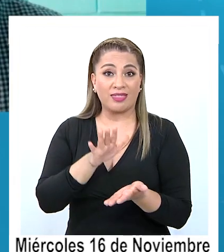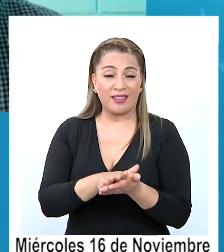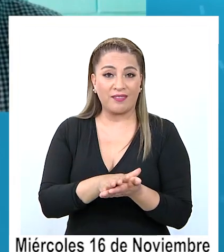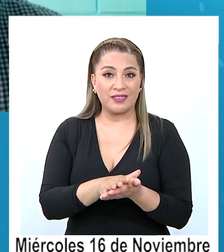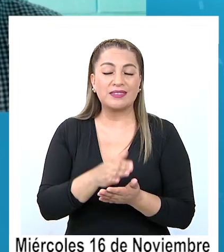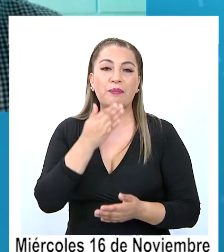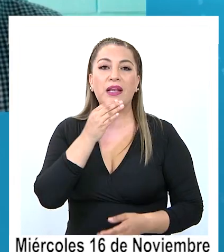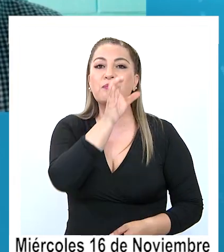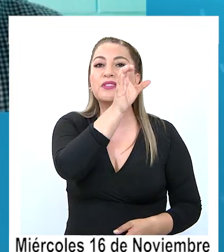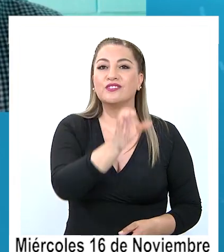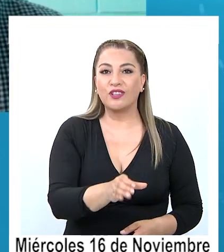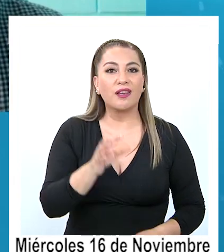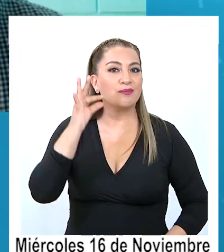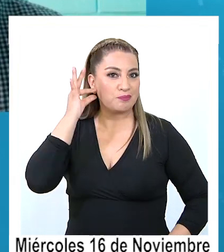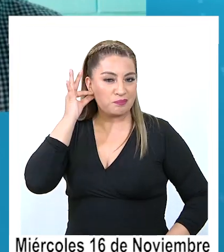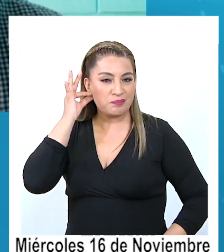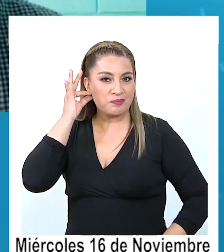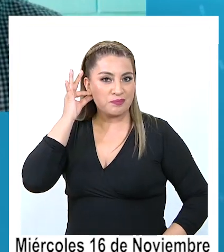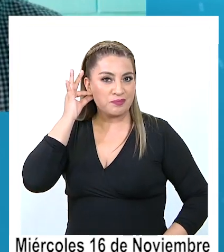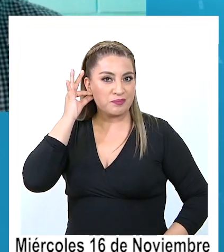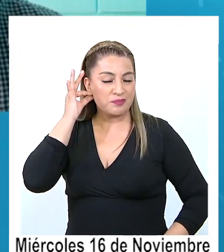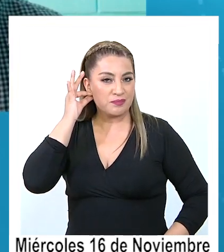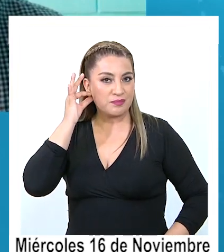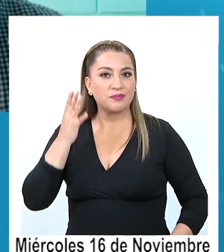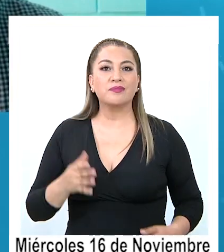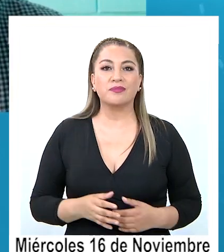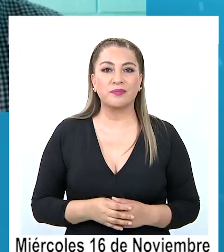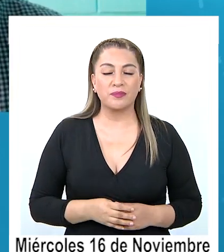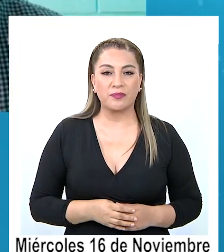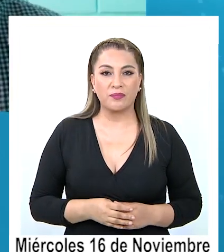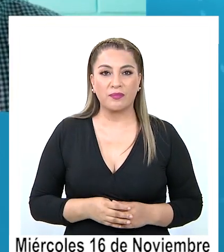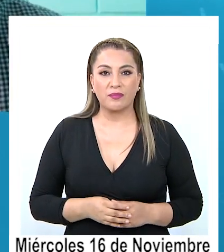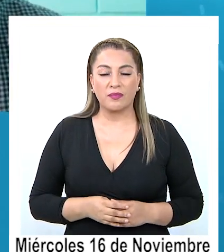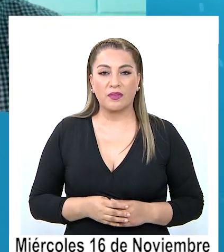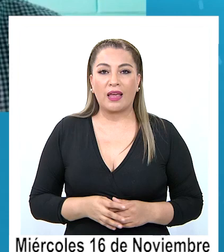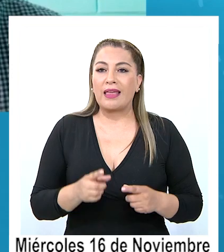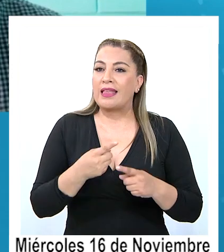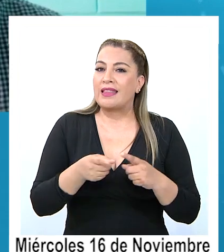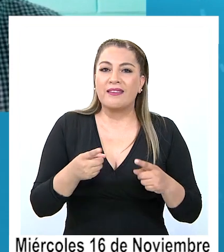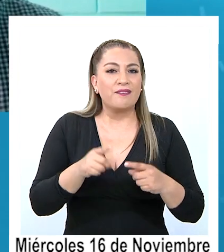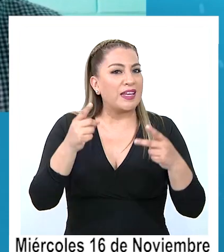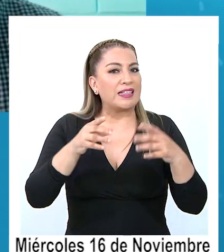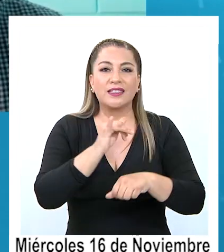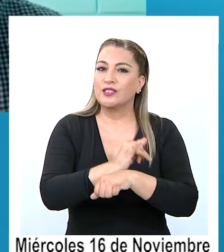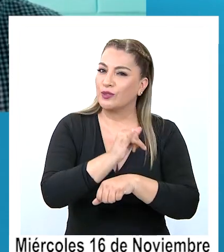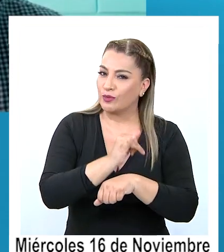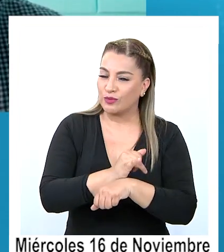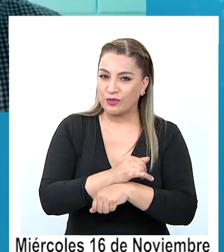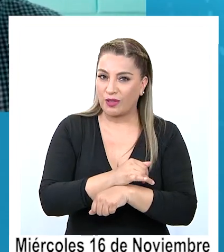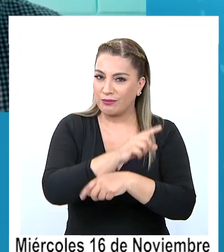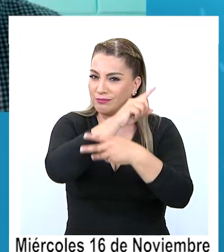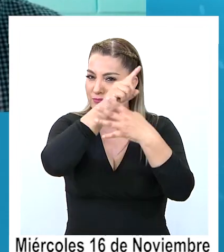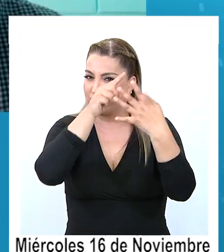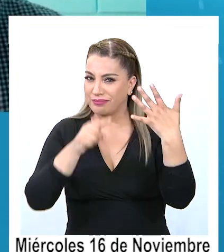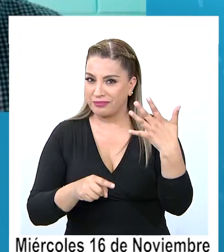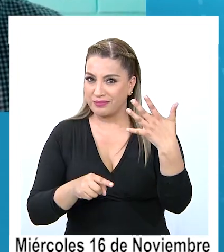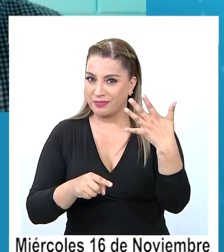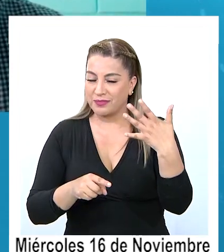persona que está cobrando, el demandante que está cobrando esta pensión de alimentos, para el conservador de bienes raíces e instituciones financieras, entre otros.